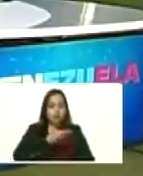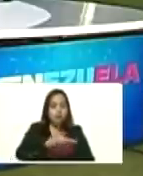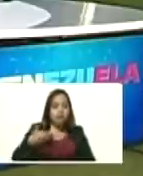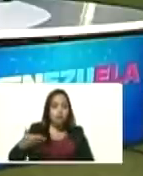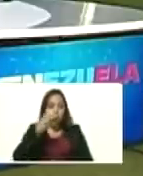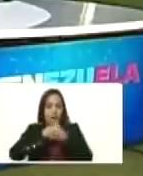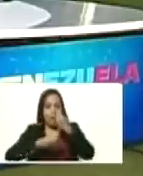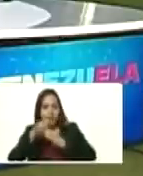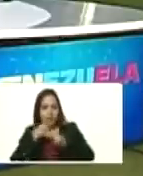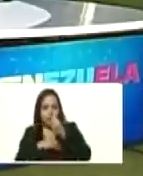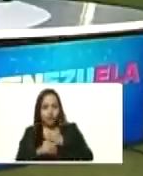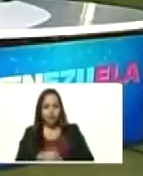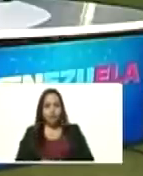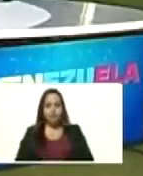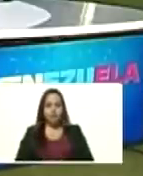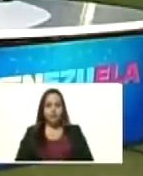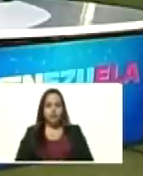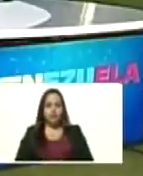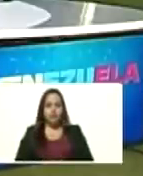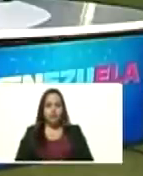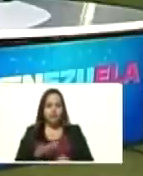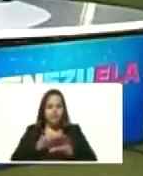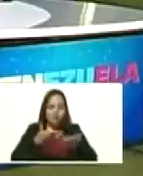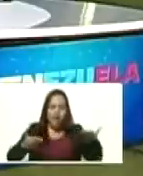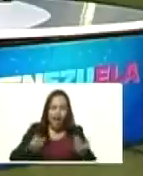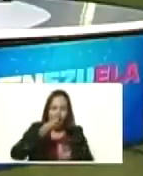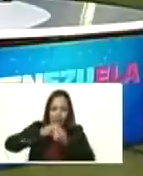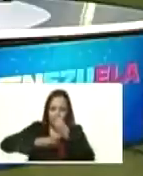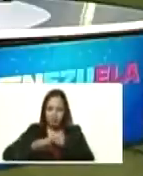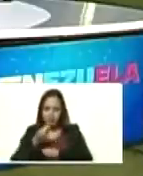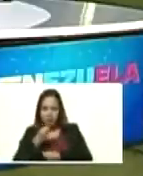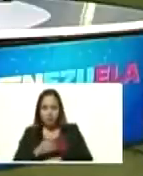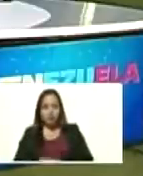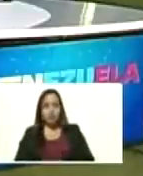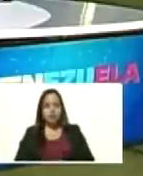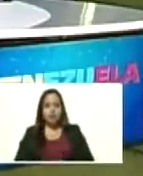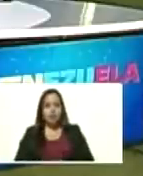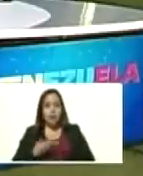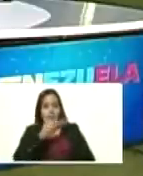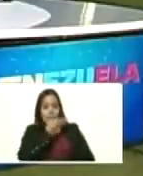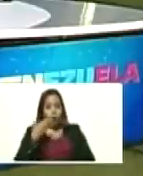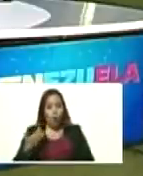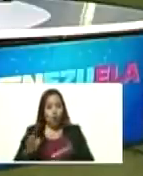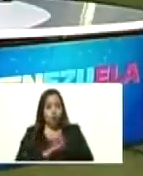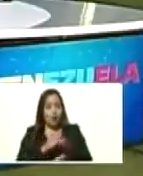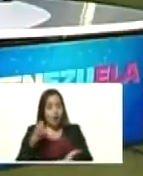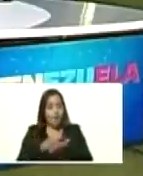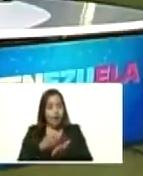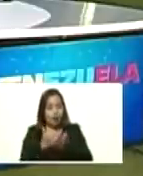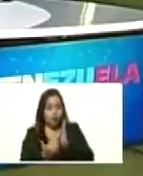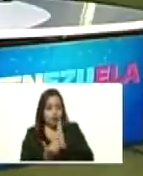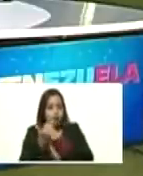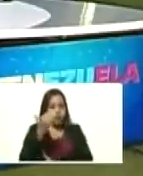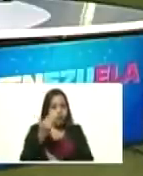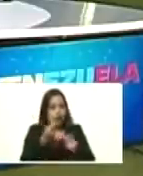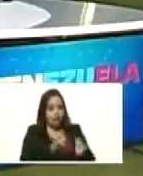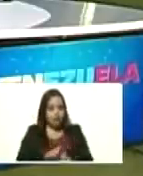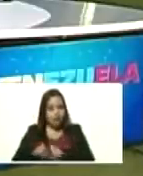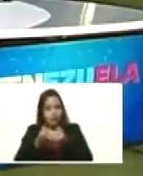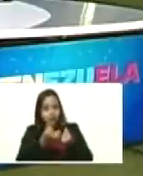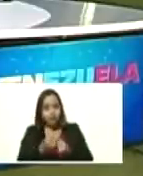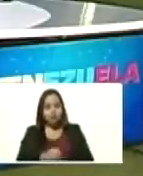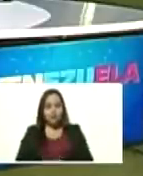alimento garantía de alimento y bueno con la mejoría de los salarios del ingreso